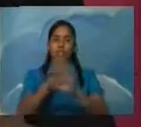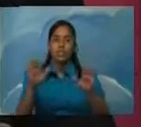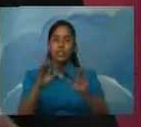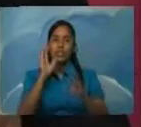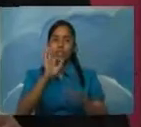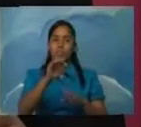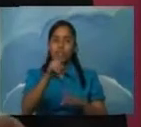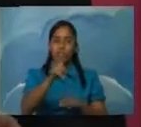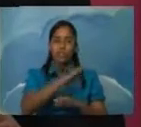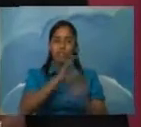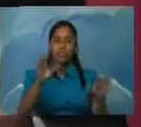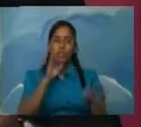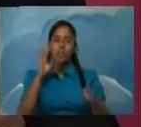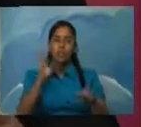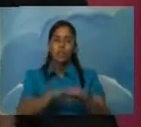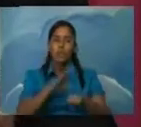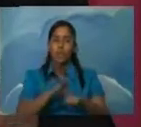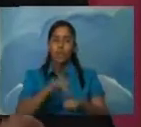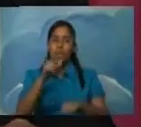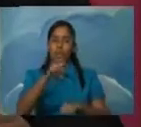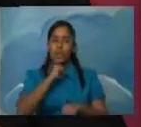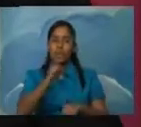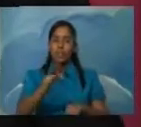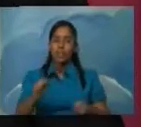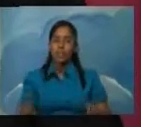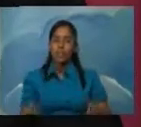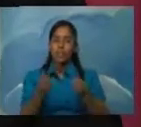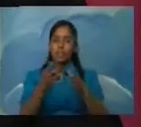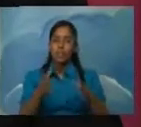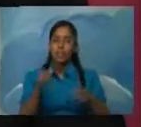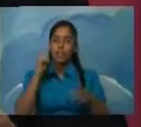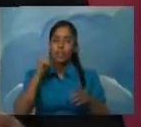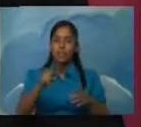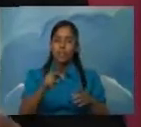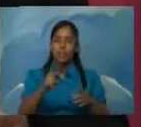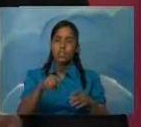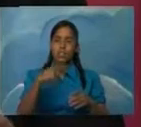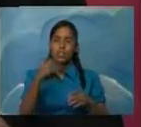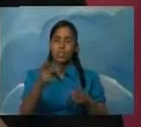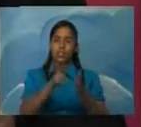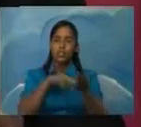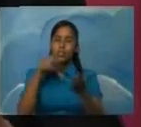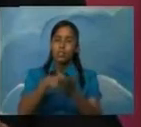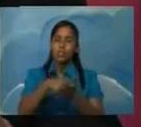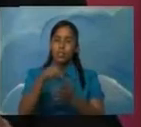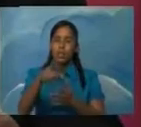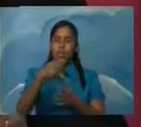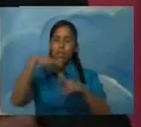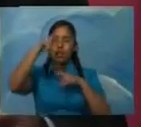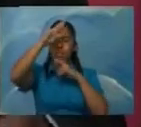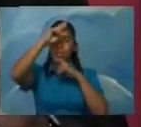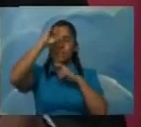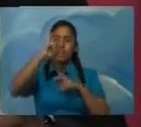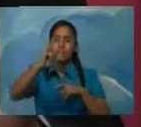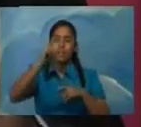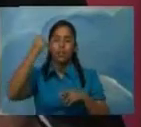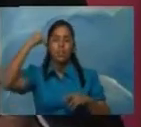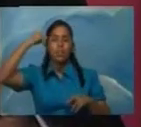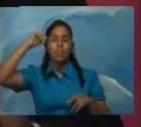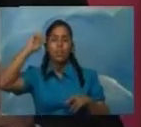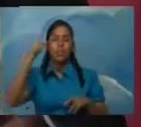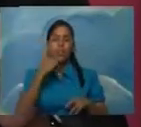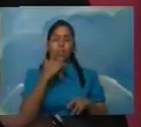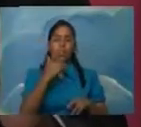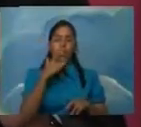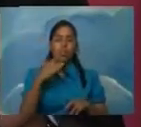que si usted ha pecado, esta es la levadura representada allí. Pues doble su rodilla, arrepiéntase y recuerde una